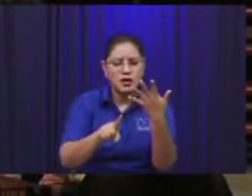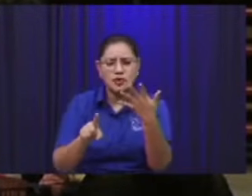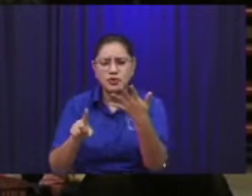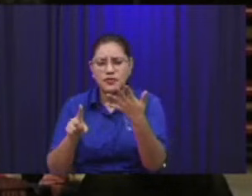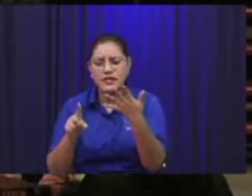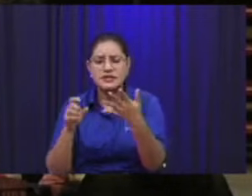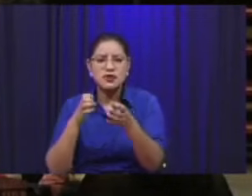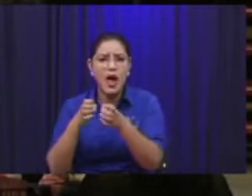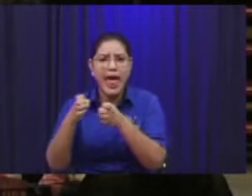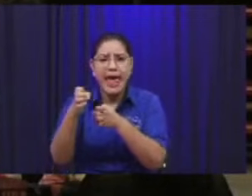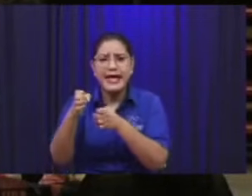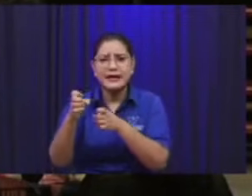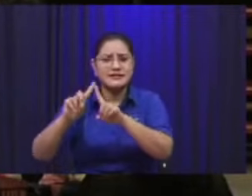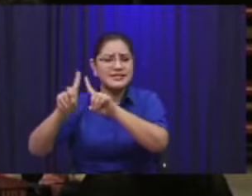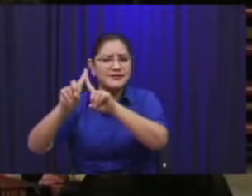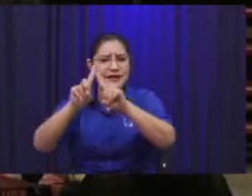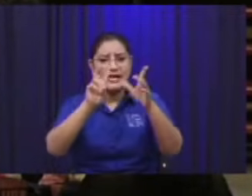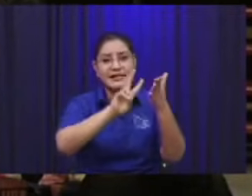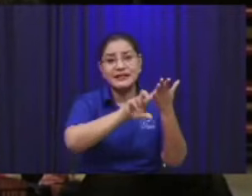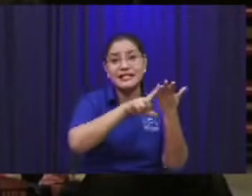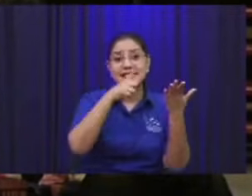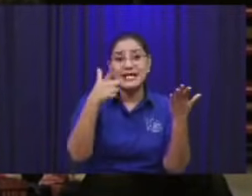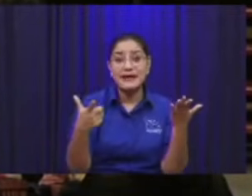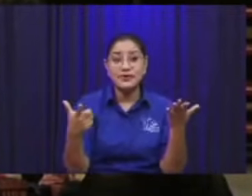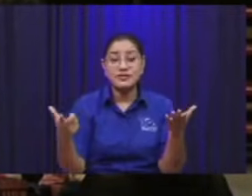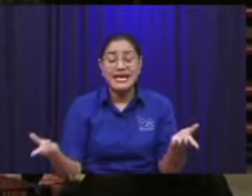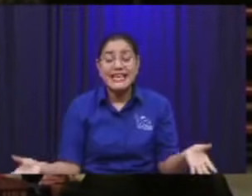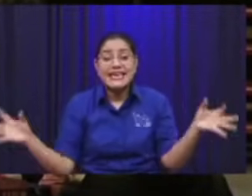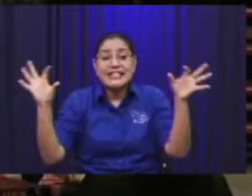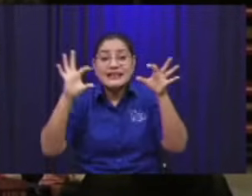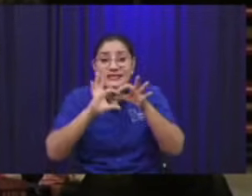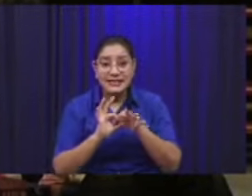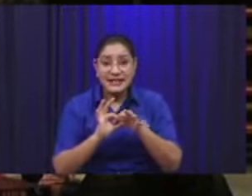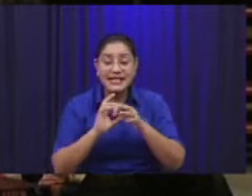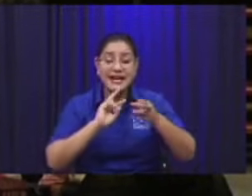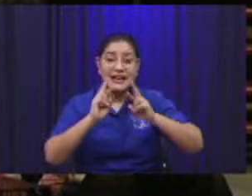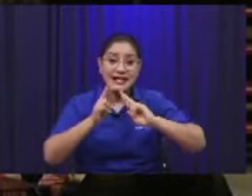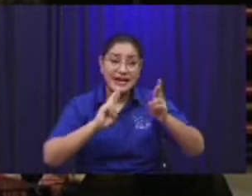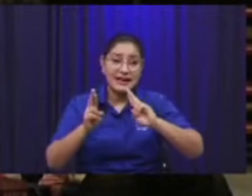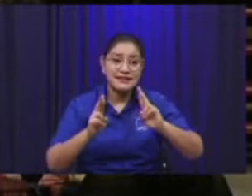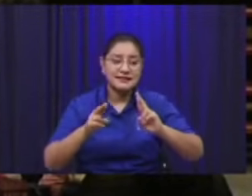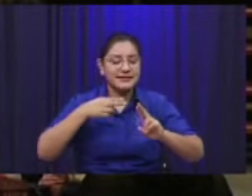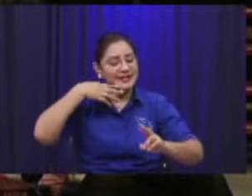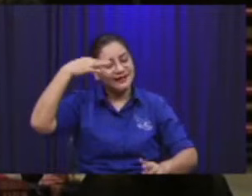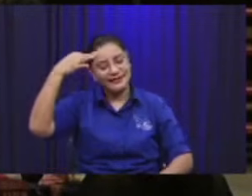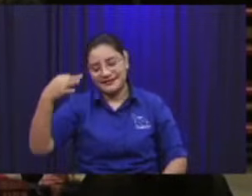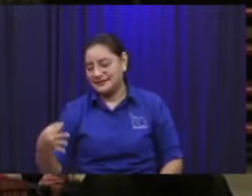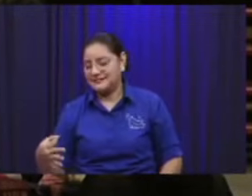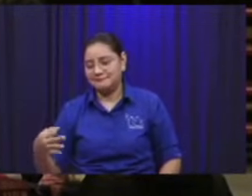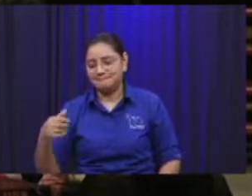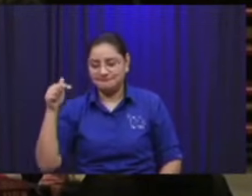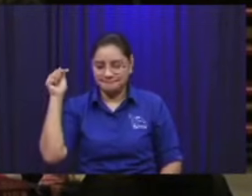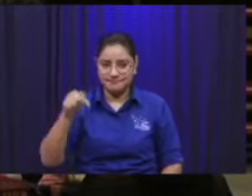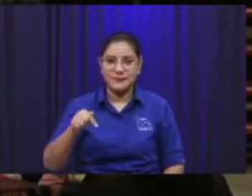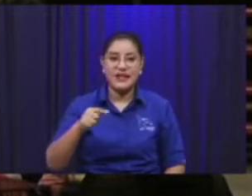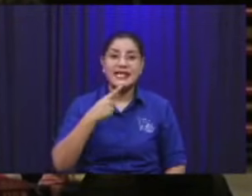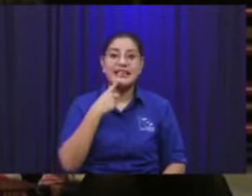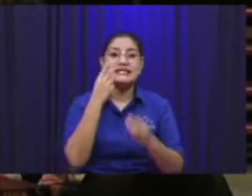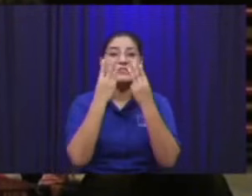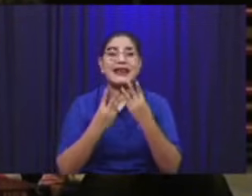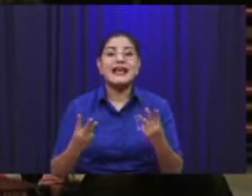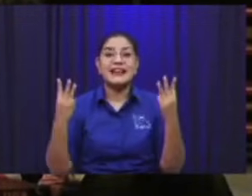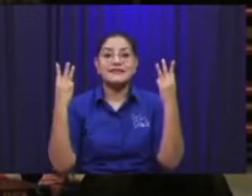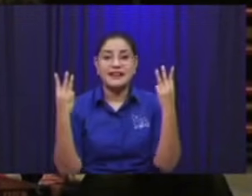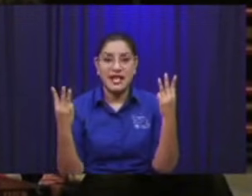en diferentes libros y todos coinciden entonces decimos no cabe duda esto es es el candelero de